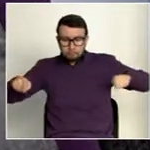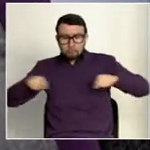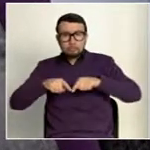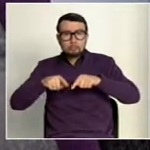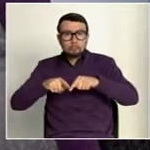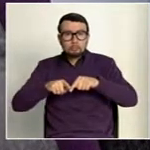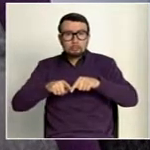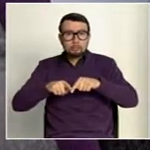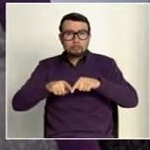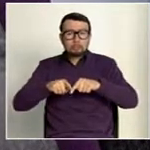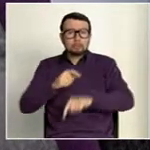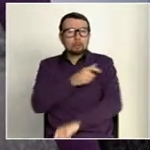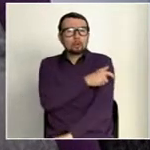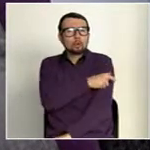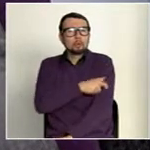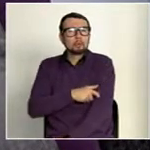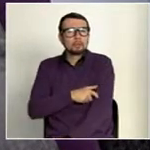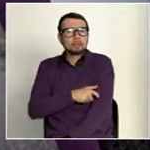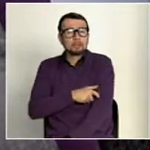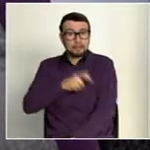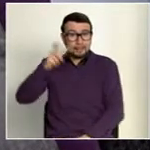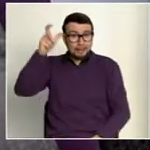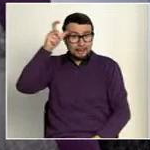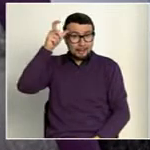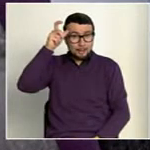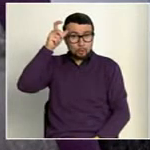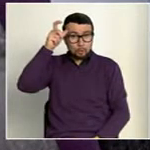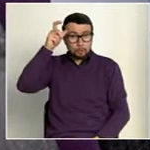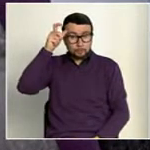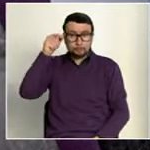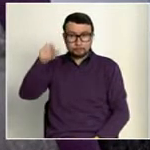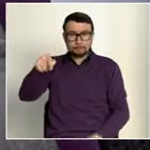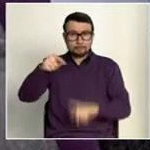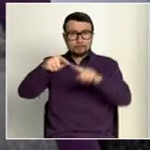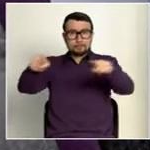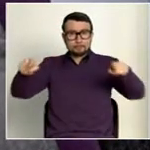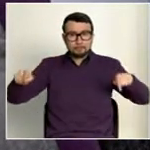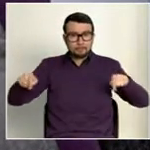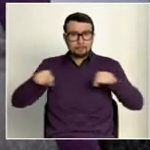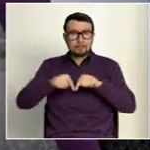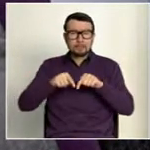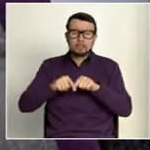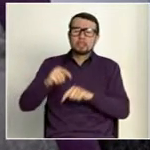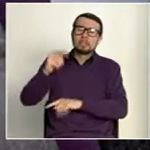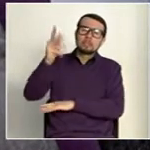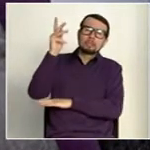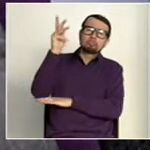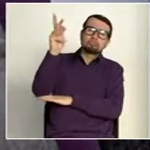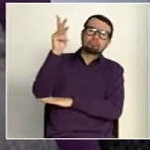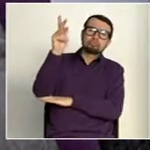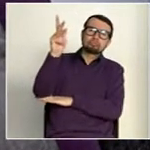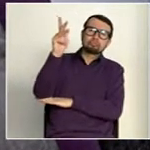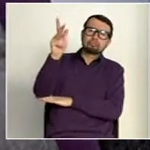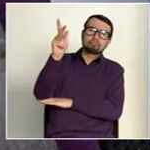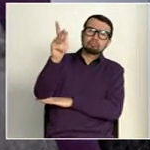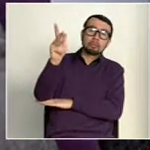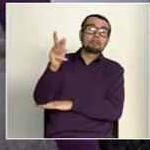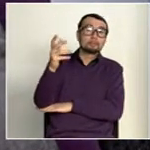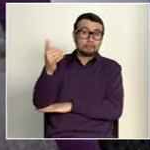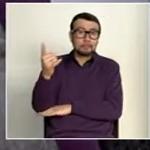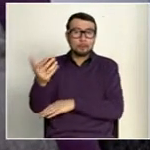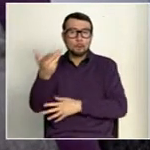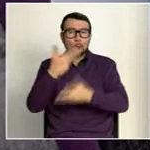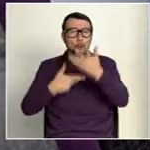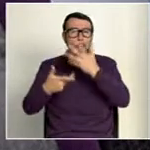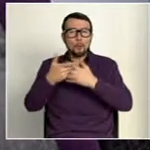del Comité de Ganaderos. Allí vamos a tratar diferentes temas, vamos a estar compartiendo con